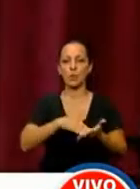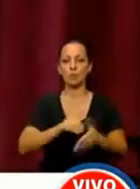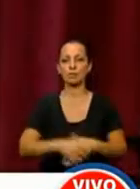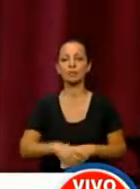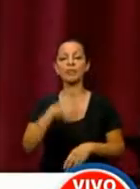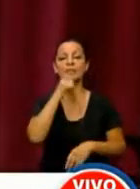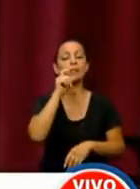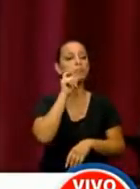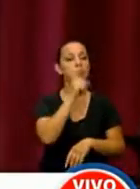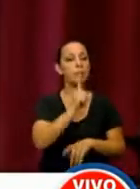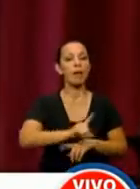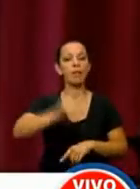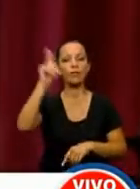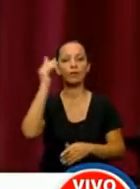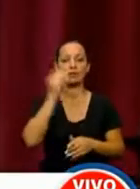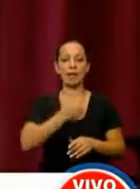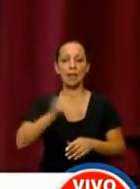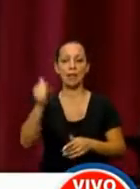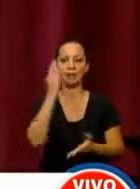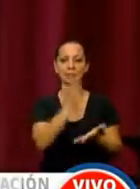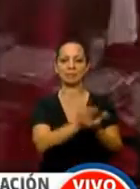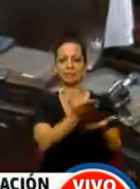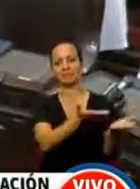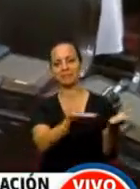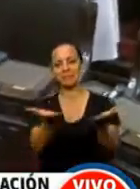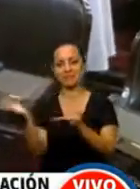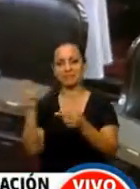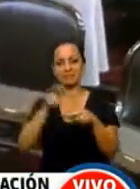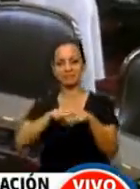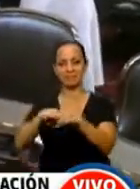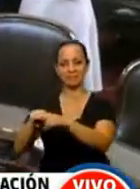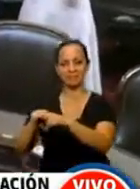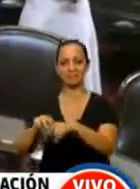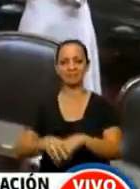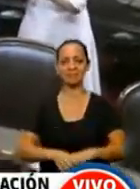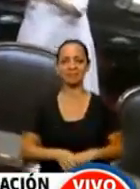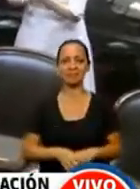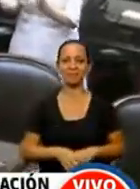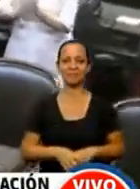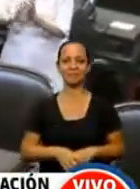no lo hiciereis, Dios y la patria os lo demanden. Los invito a ocupar sus bancas. Distrito.